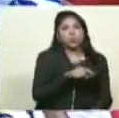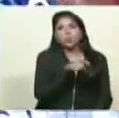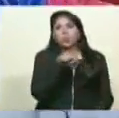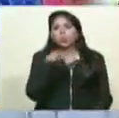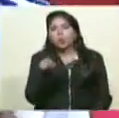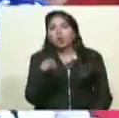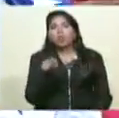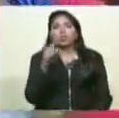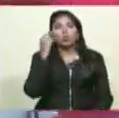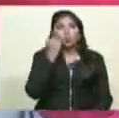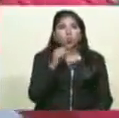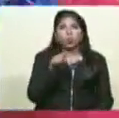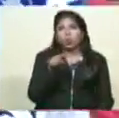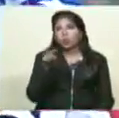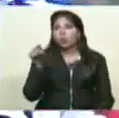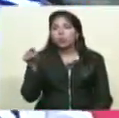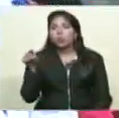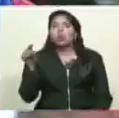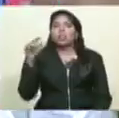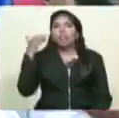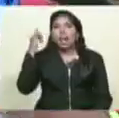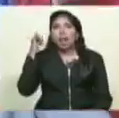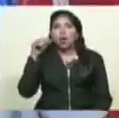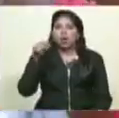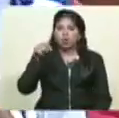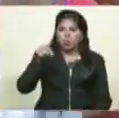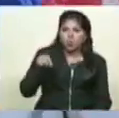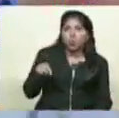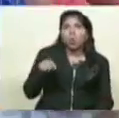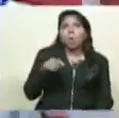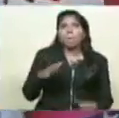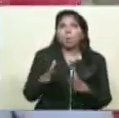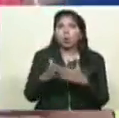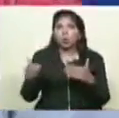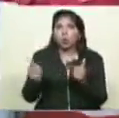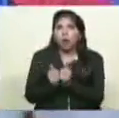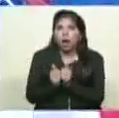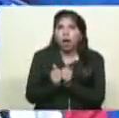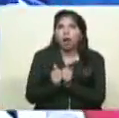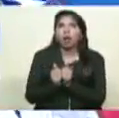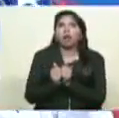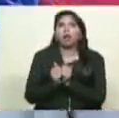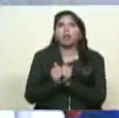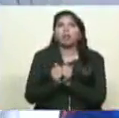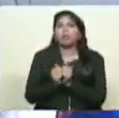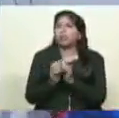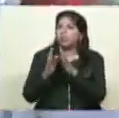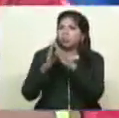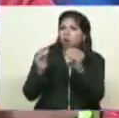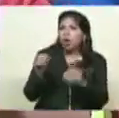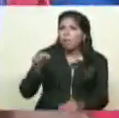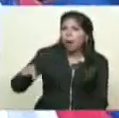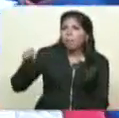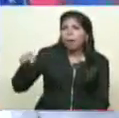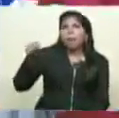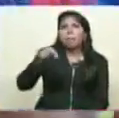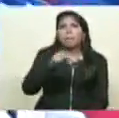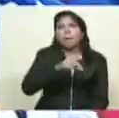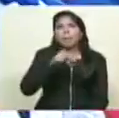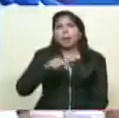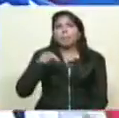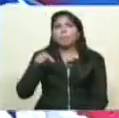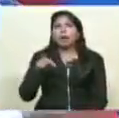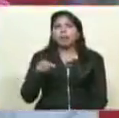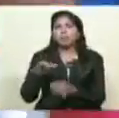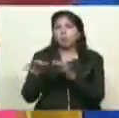Aragua, Yaracuy, buscando a Portuguesa, con los centrales portuguesas, Molipasa, Santa Elena, y el Tocuyo en Pío Tamayo y